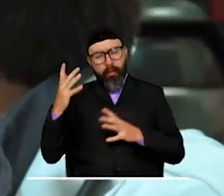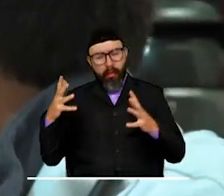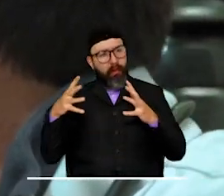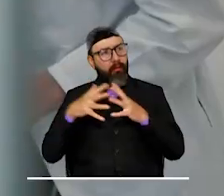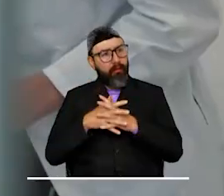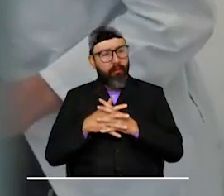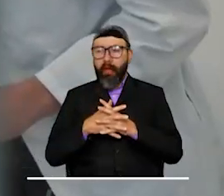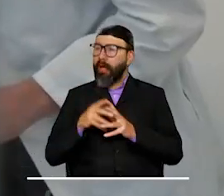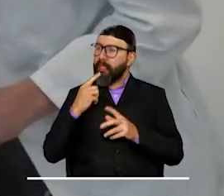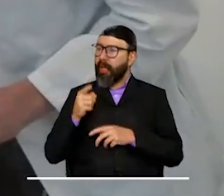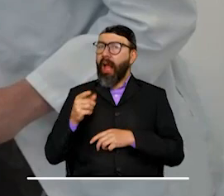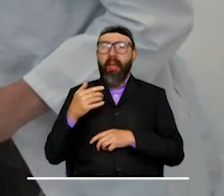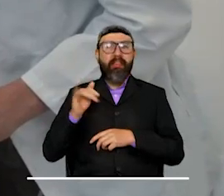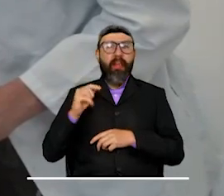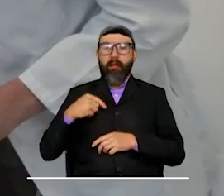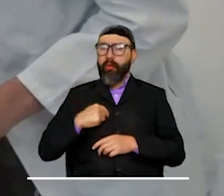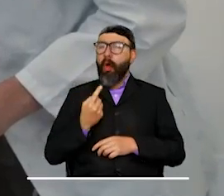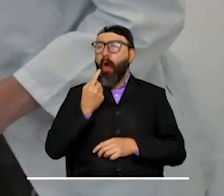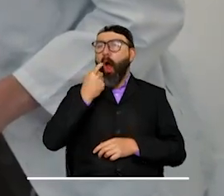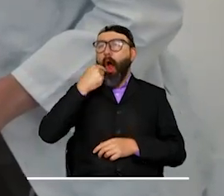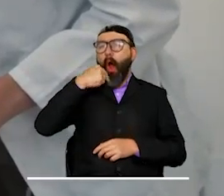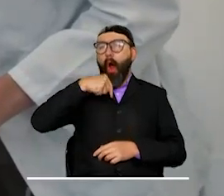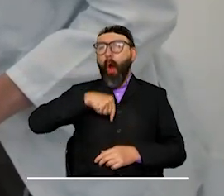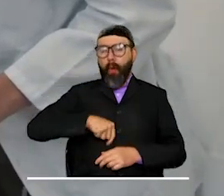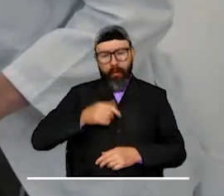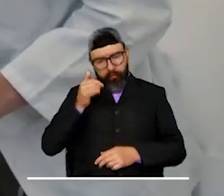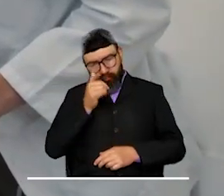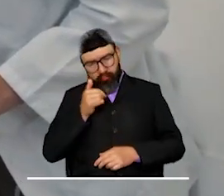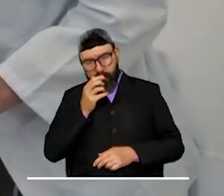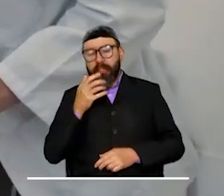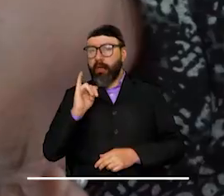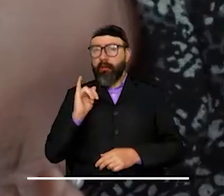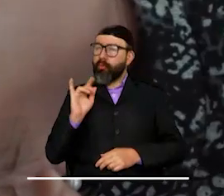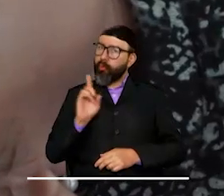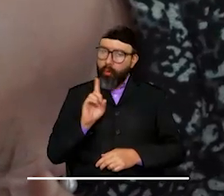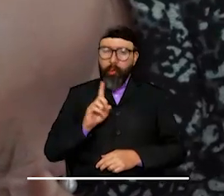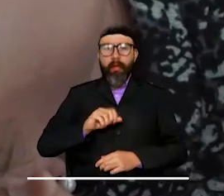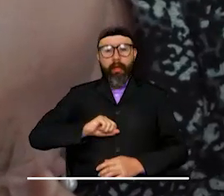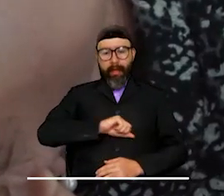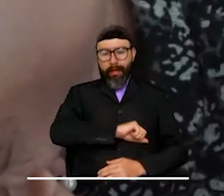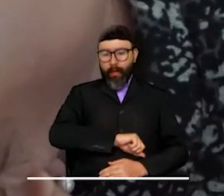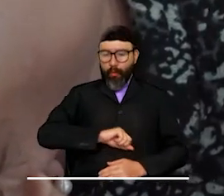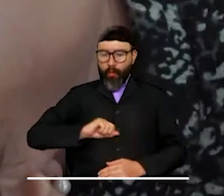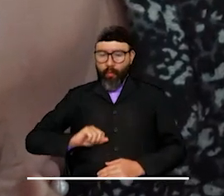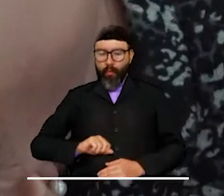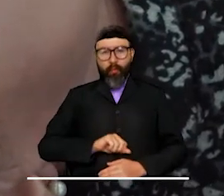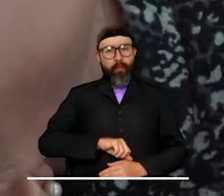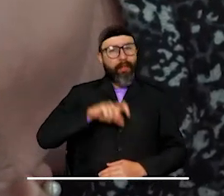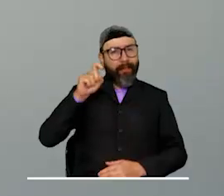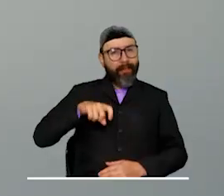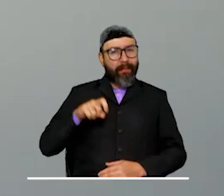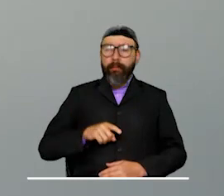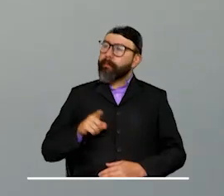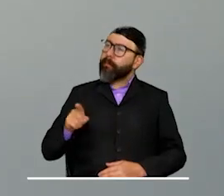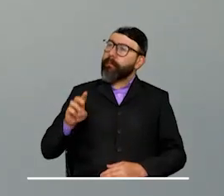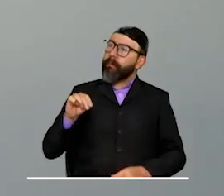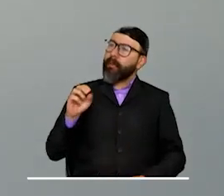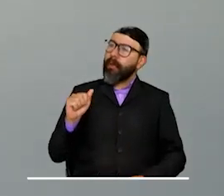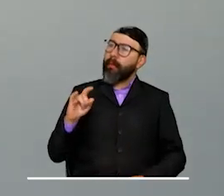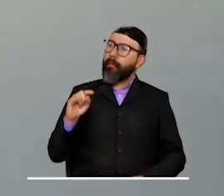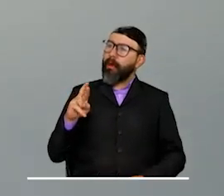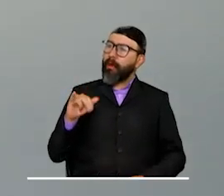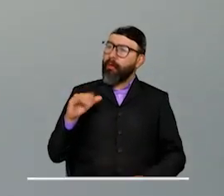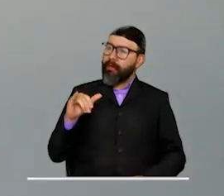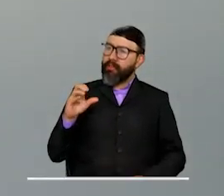endoscopia, listo. No, no es la endoscopia, es la ecografía. Doctor Mauricio Arias, vamos a hablar un poco de ese